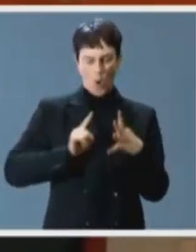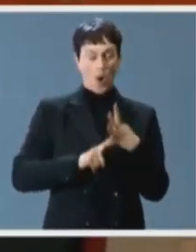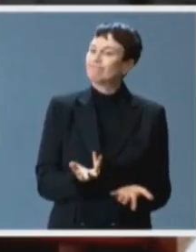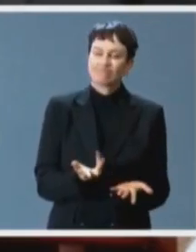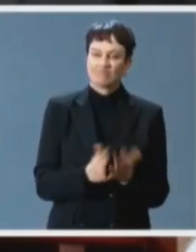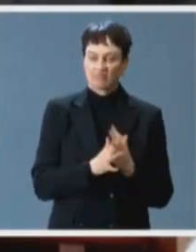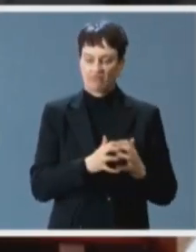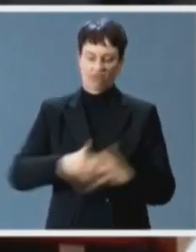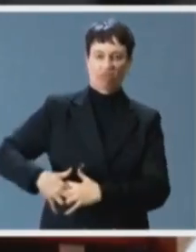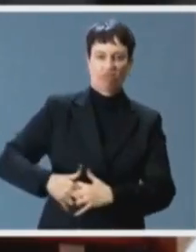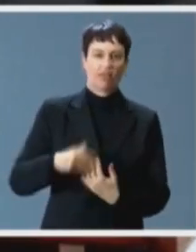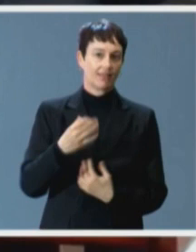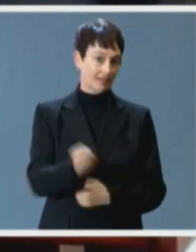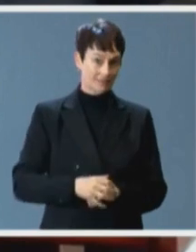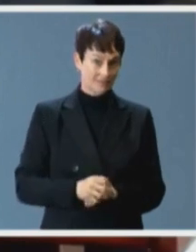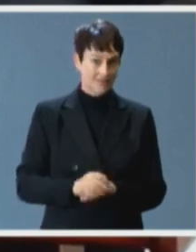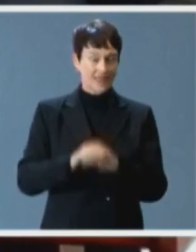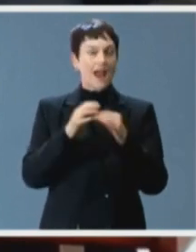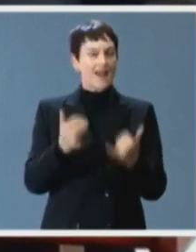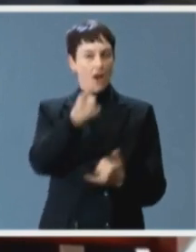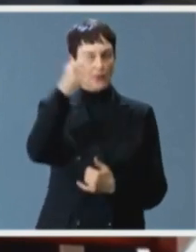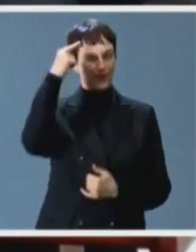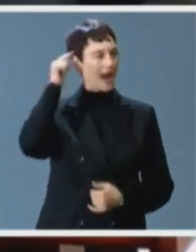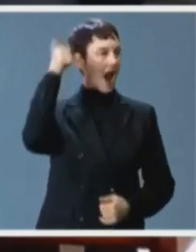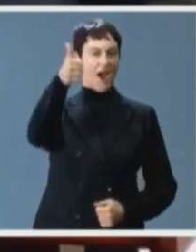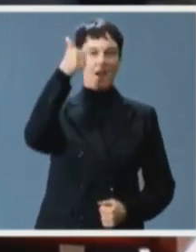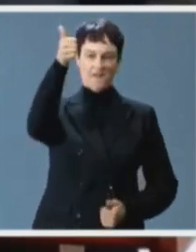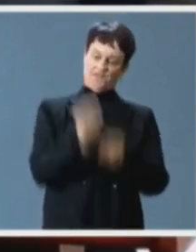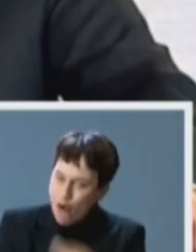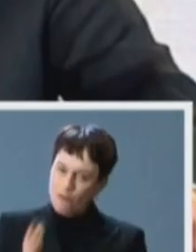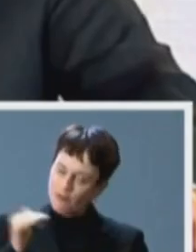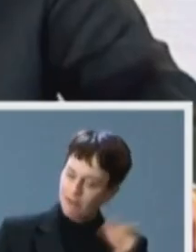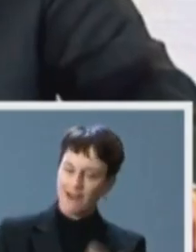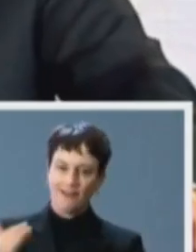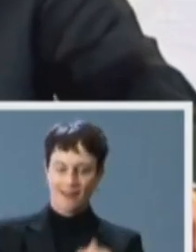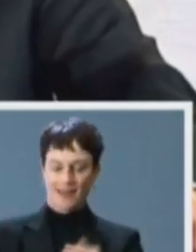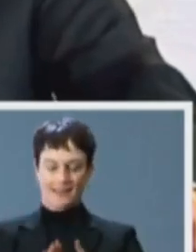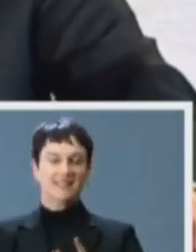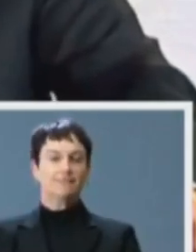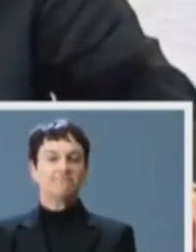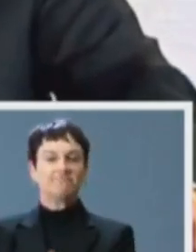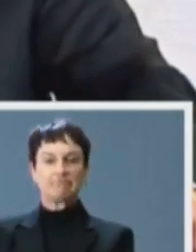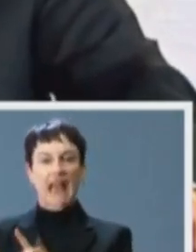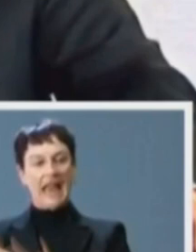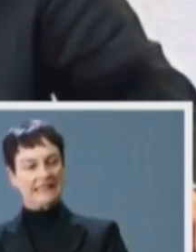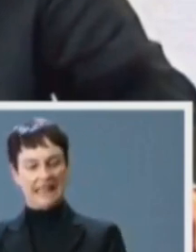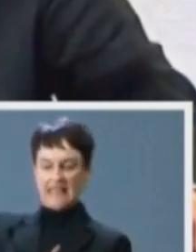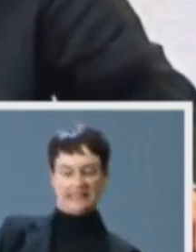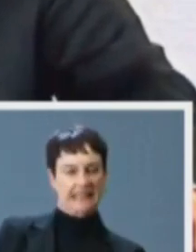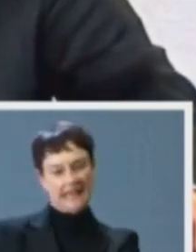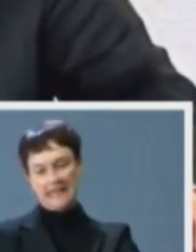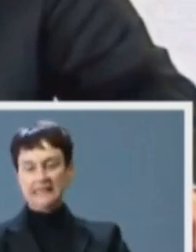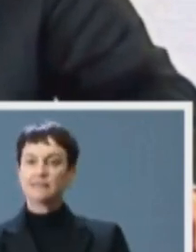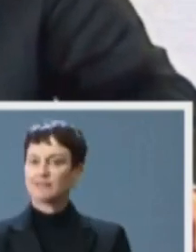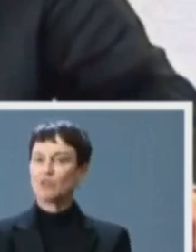mismo mar pero que algunos están en super yates y otros se aferran a escombros flotantes mientras recordó que 26 de las personas más ricas del planeta